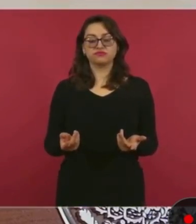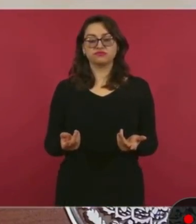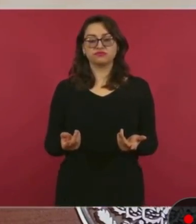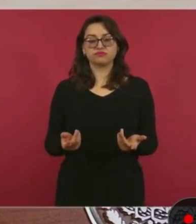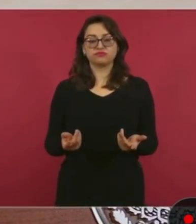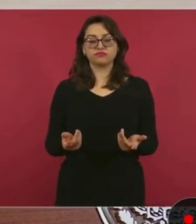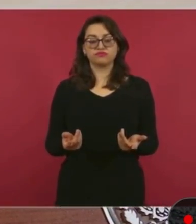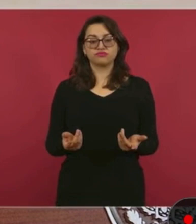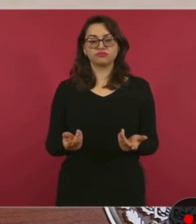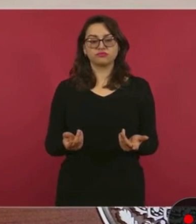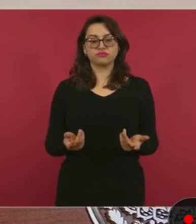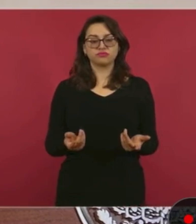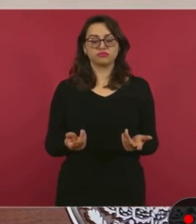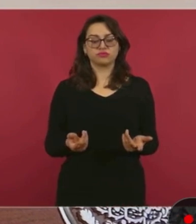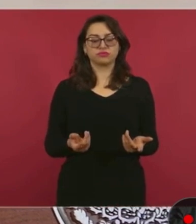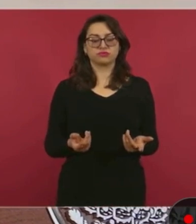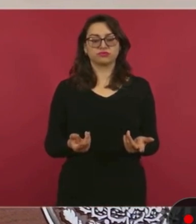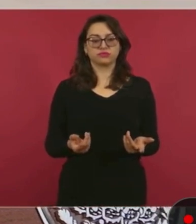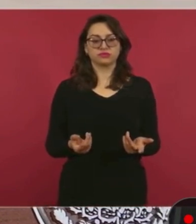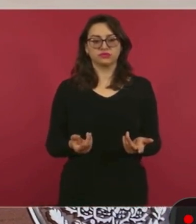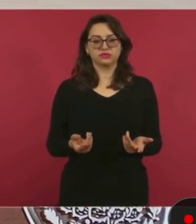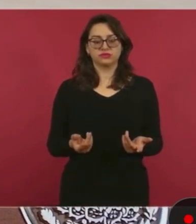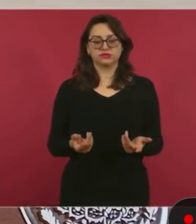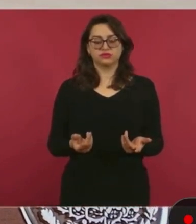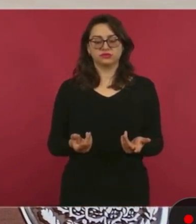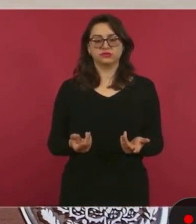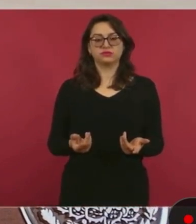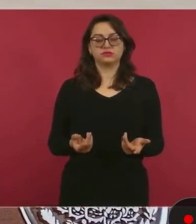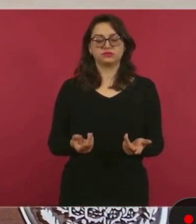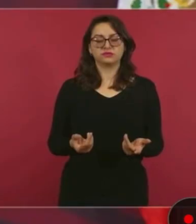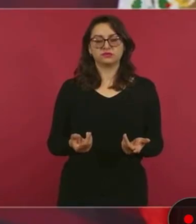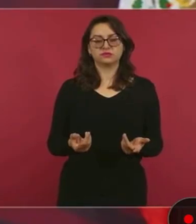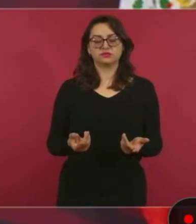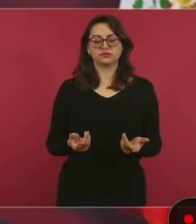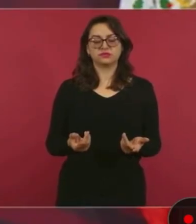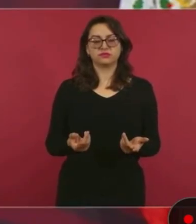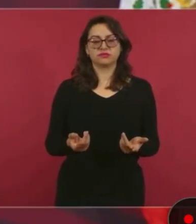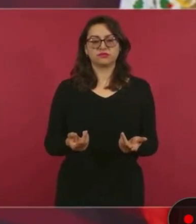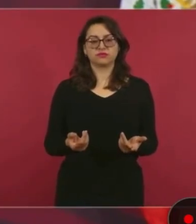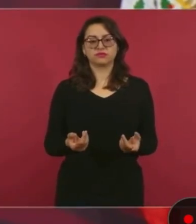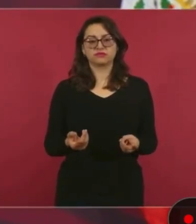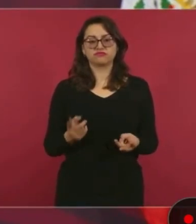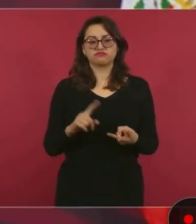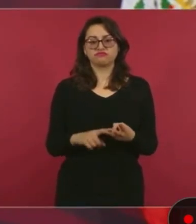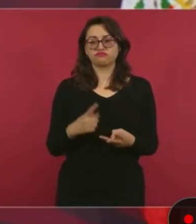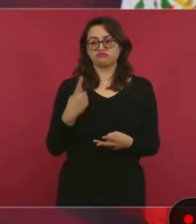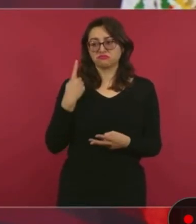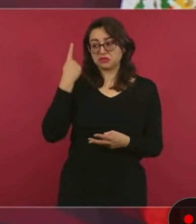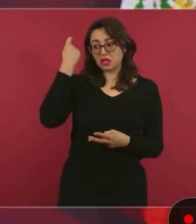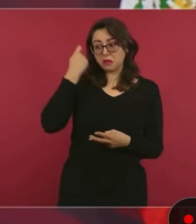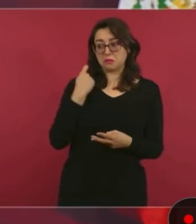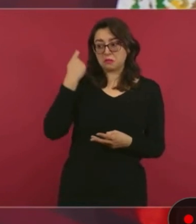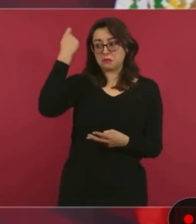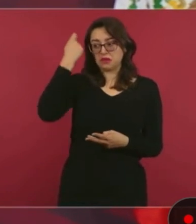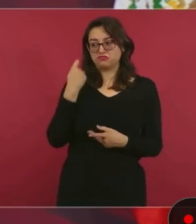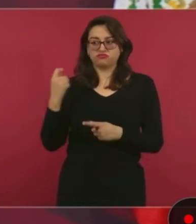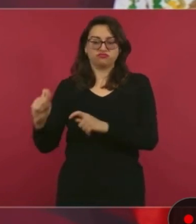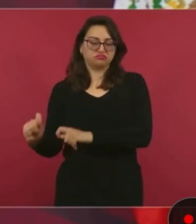han legalizado la privatización de pensiones de los